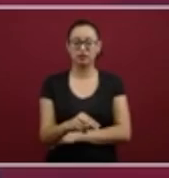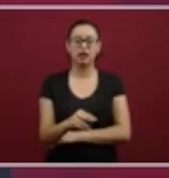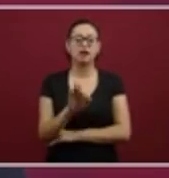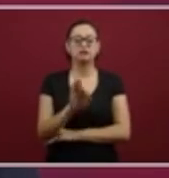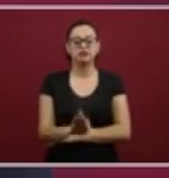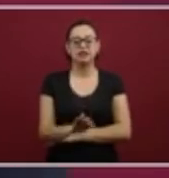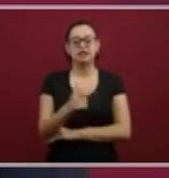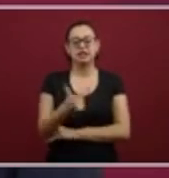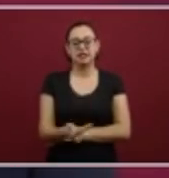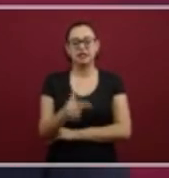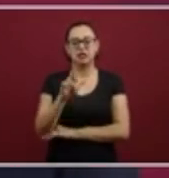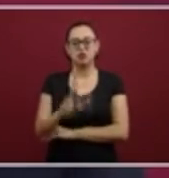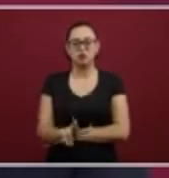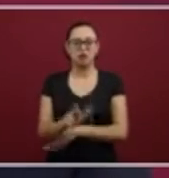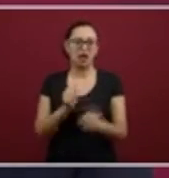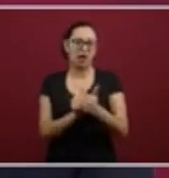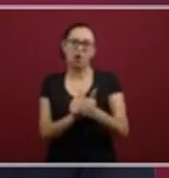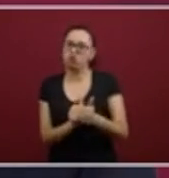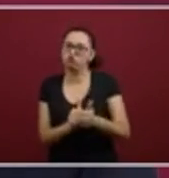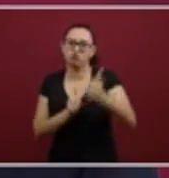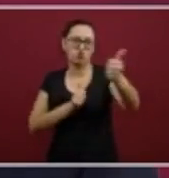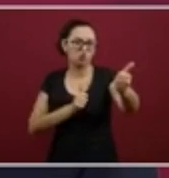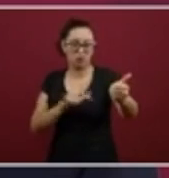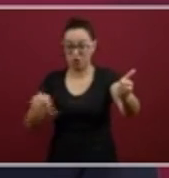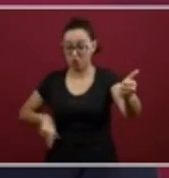Fiscalía General y es autónoma.